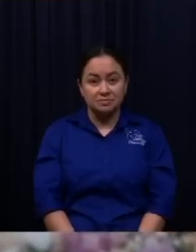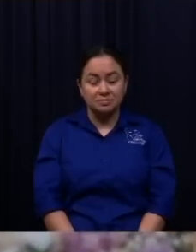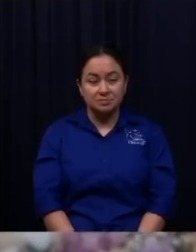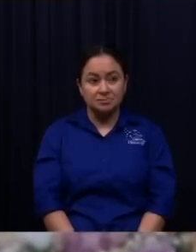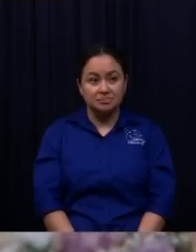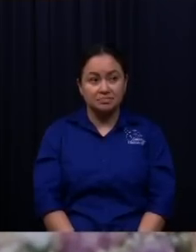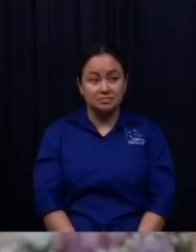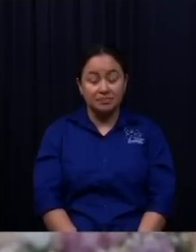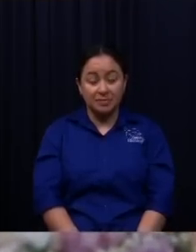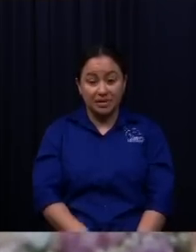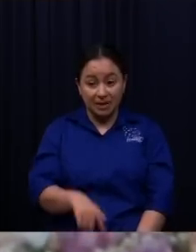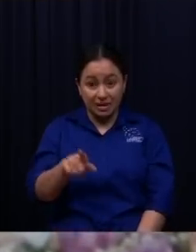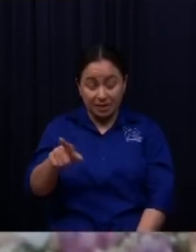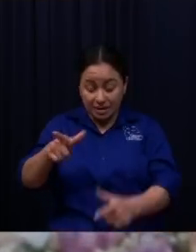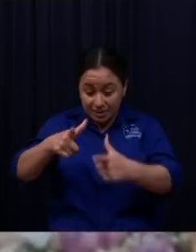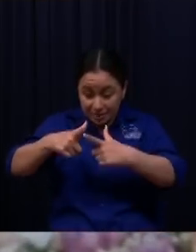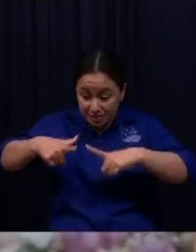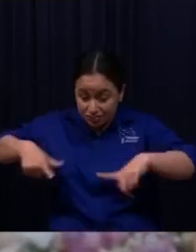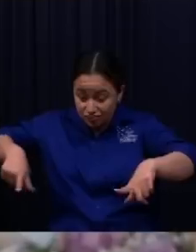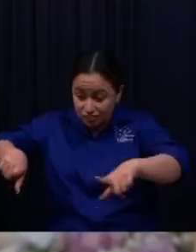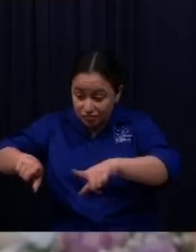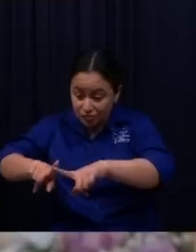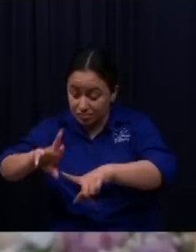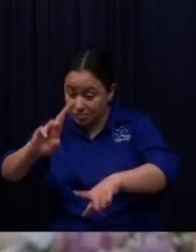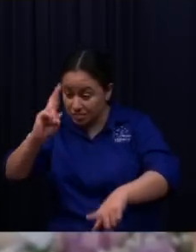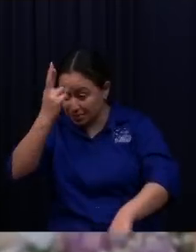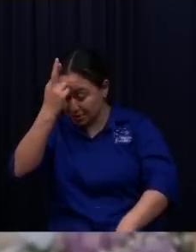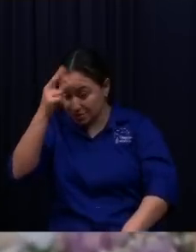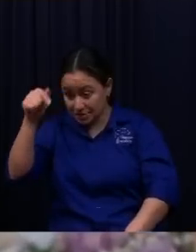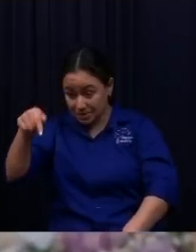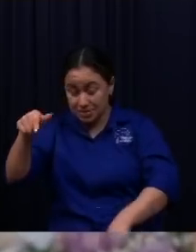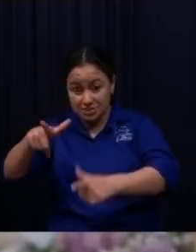Pero el rey tenía 5 esposas.